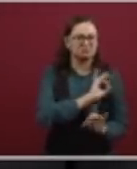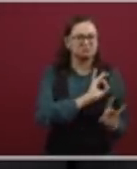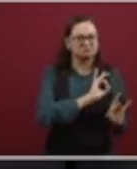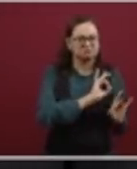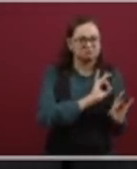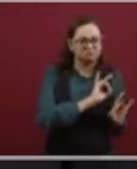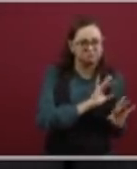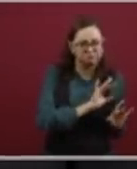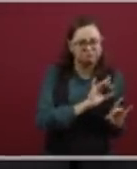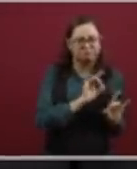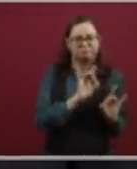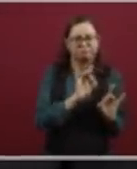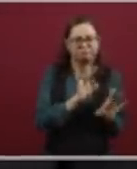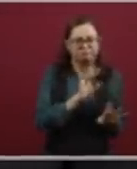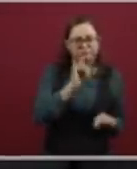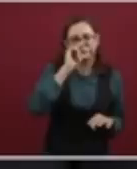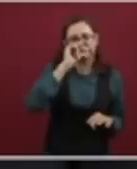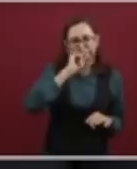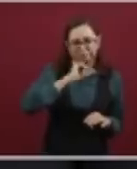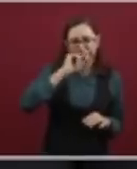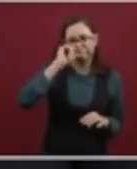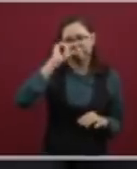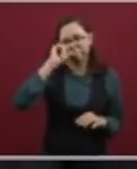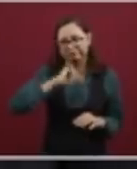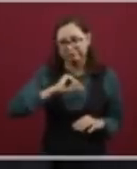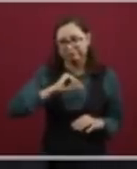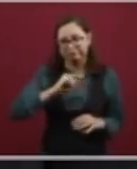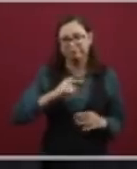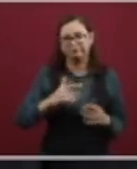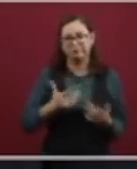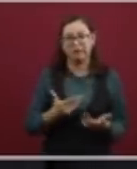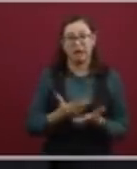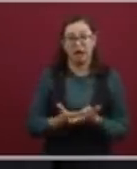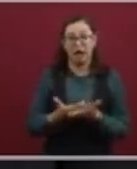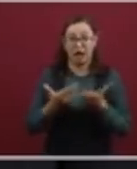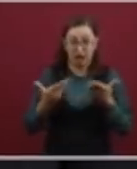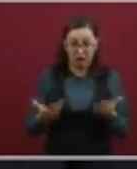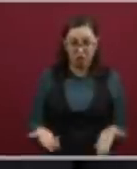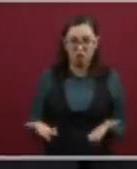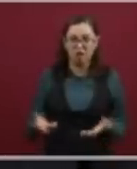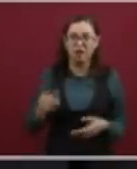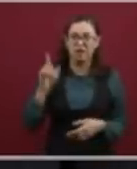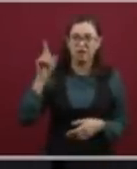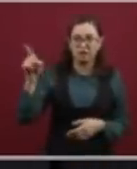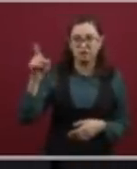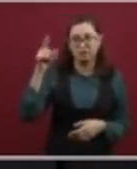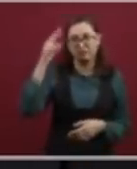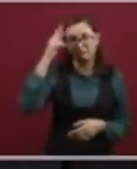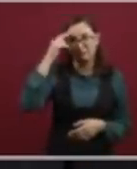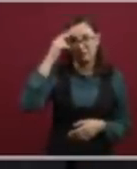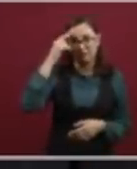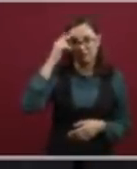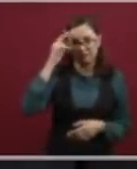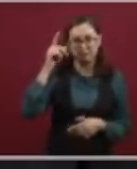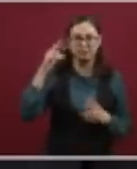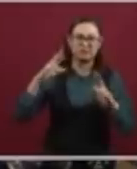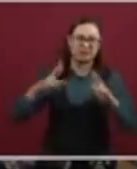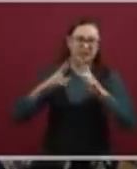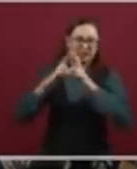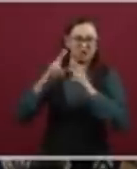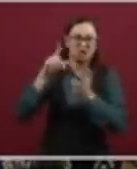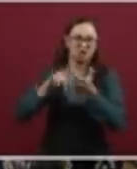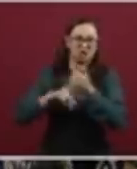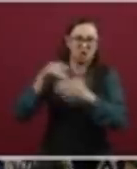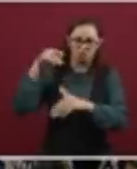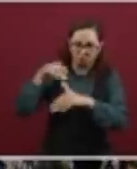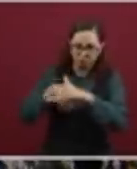porque con lo que sucedió se estaba pidiendo el cese de